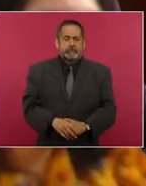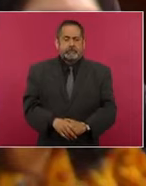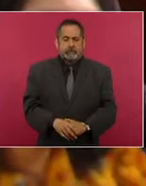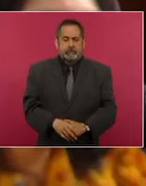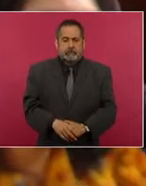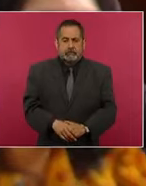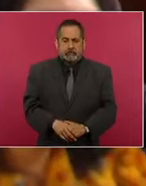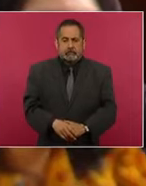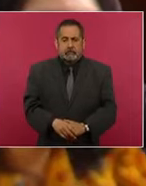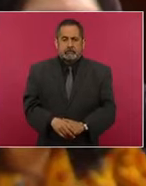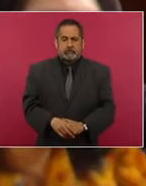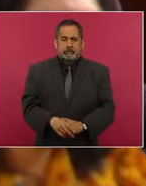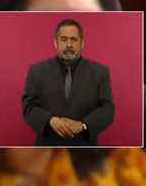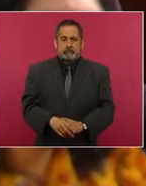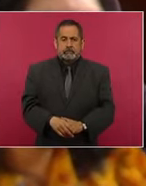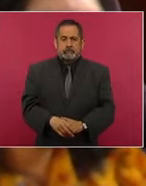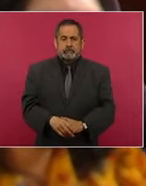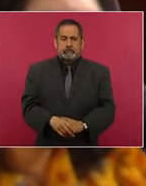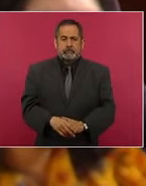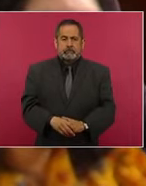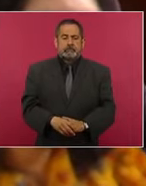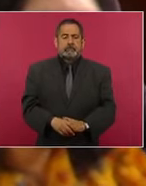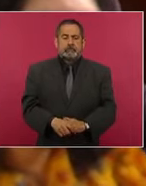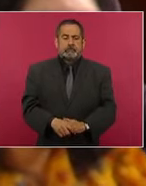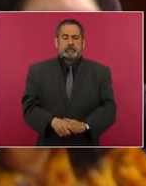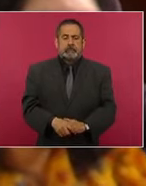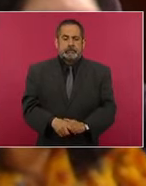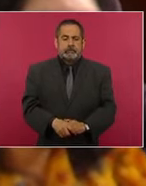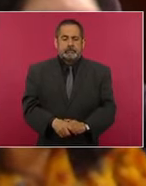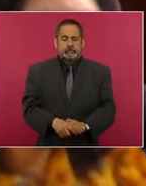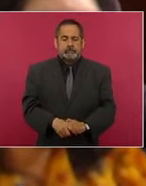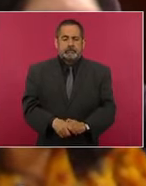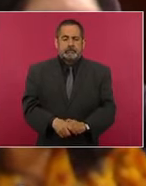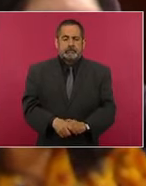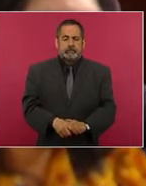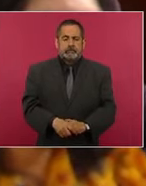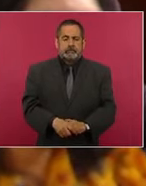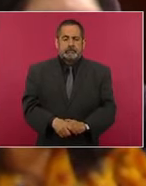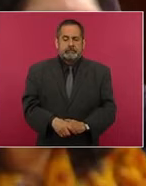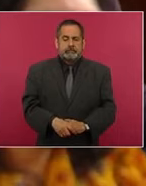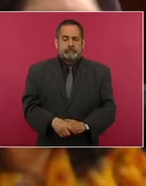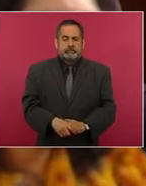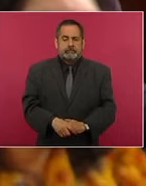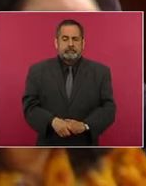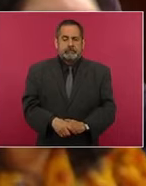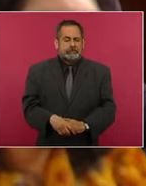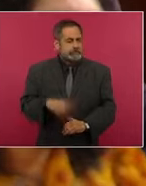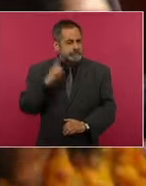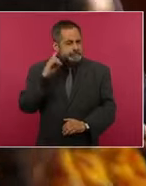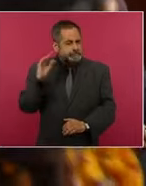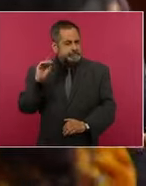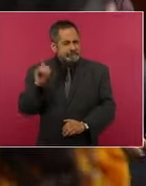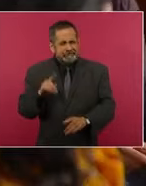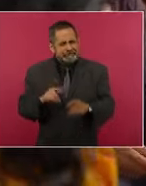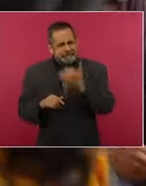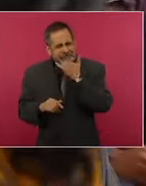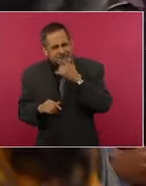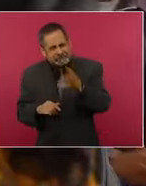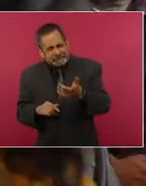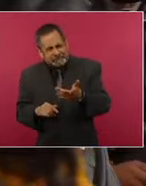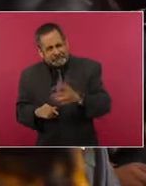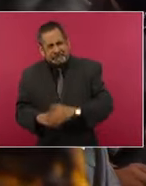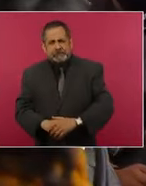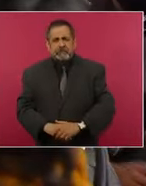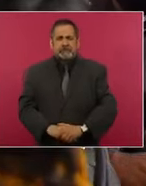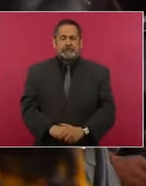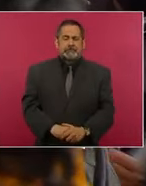caso contra Ricardo Anaya, pero no avanzan otras sobre personajes cercanos a su gobierno. Es lo que plantean. ¿Cómo el caso? ¿Cómo?